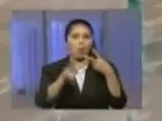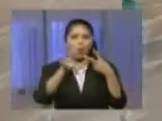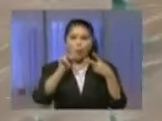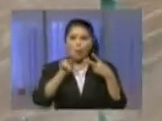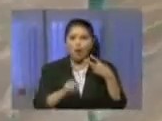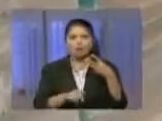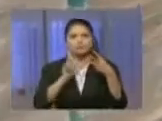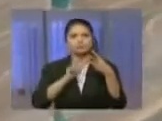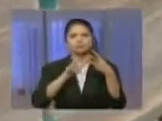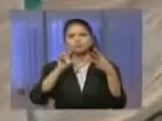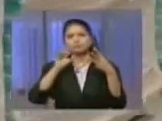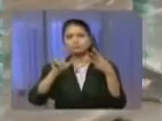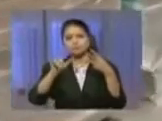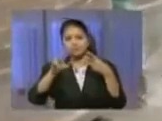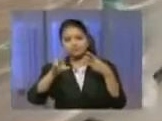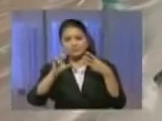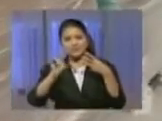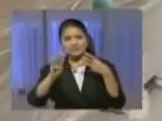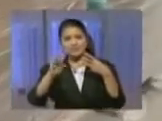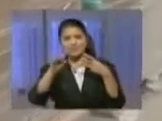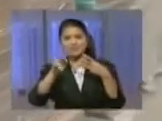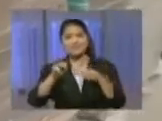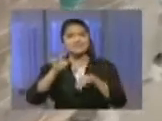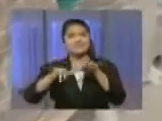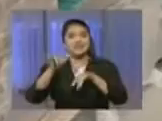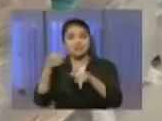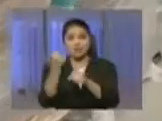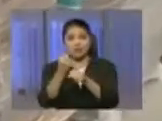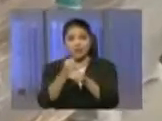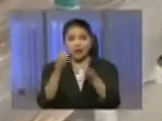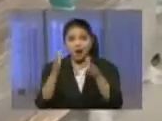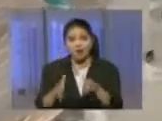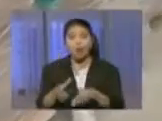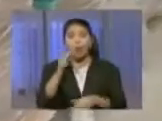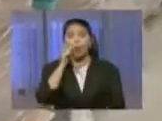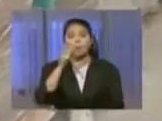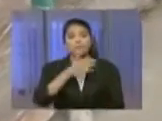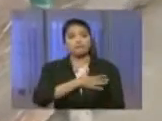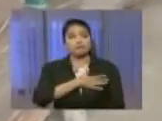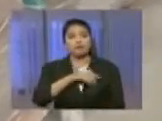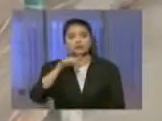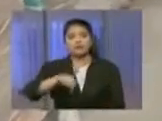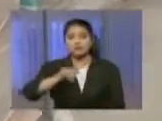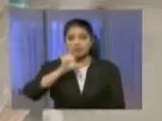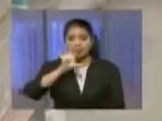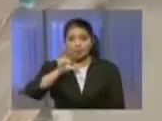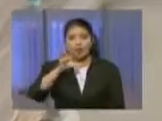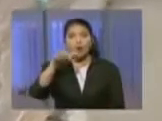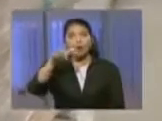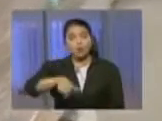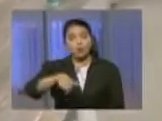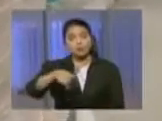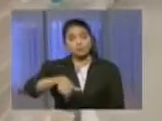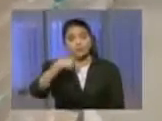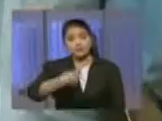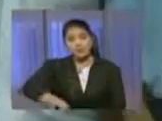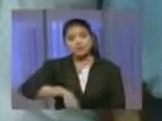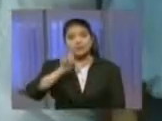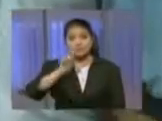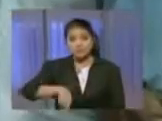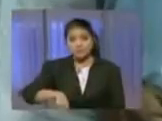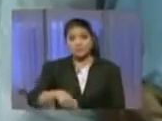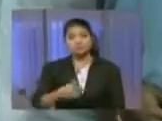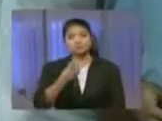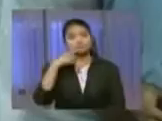jv laucho que es el secretario del sindicato un compatriota aquí y hoy presidente también quiero